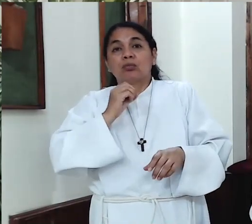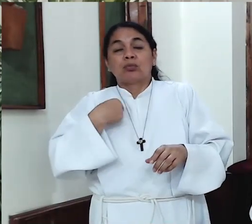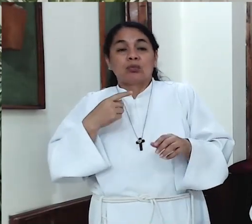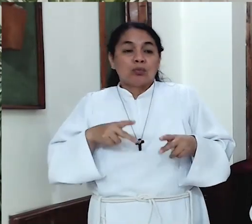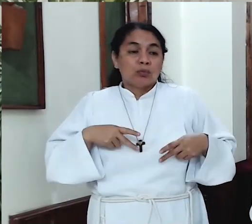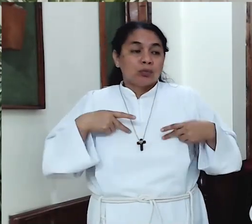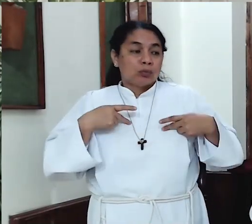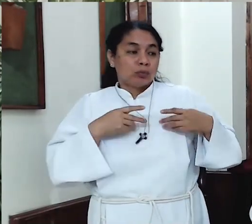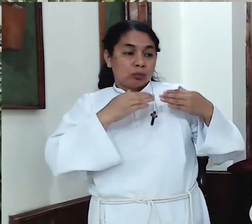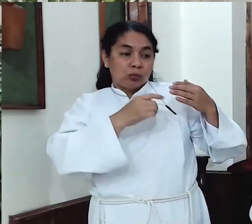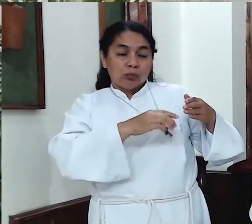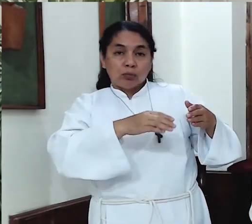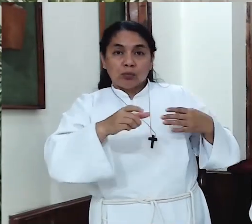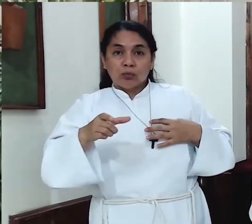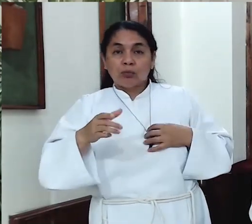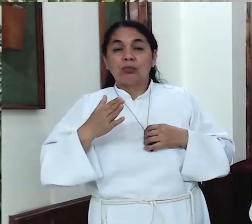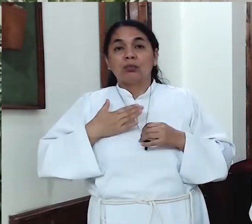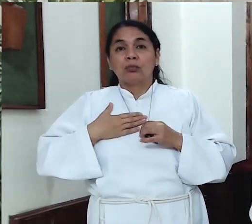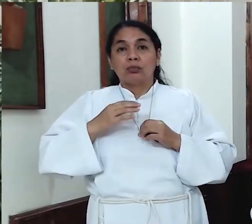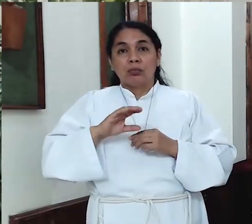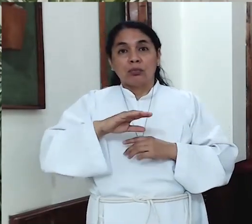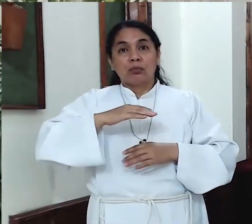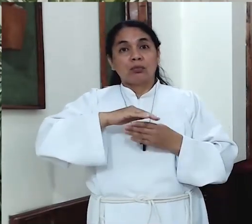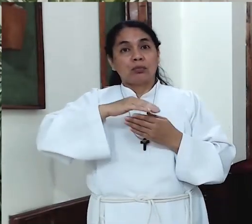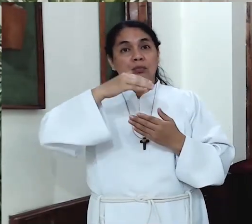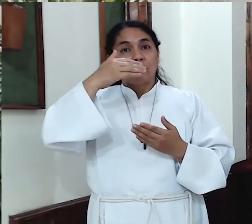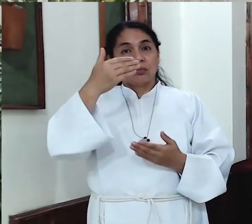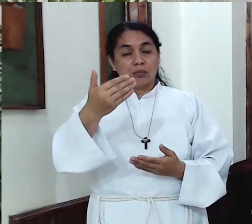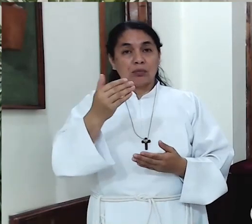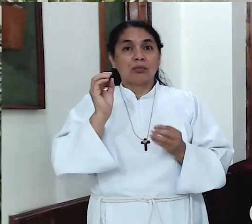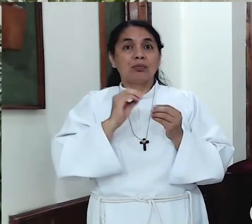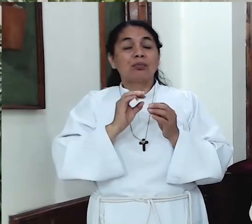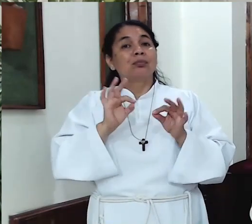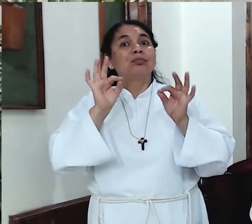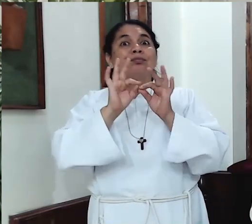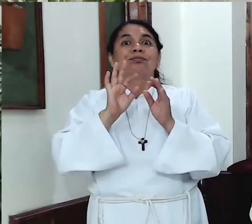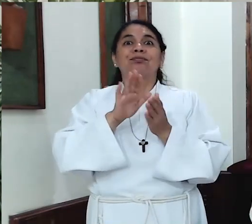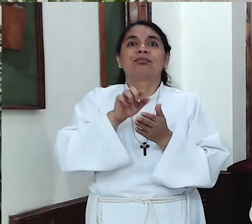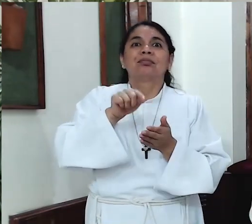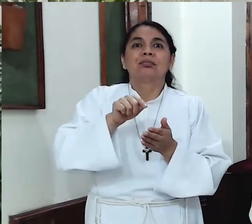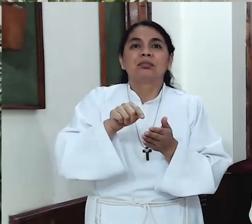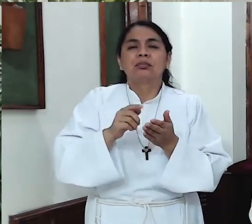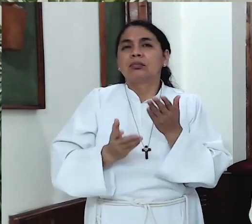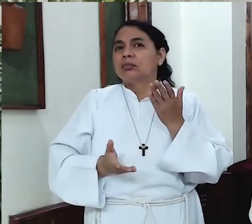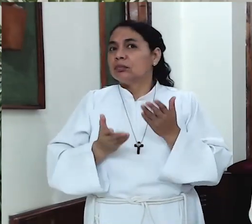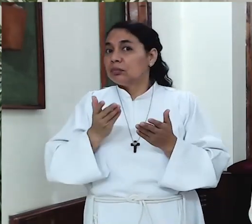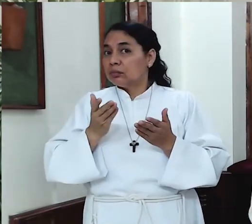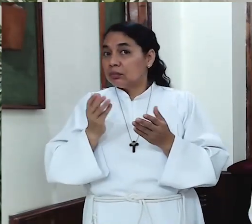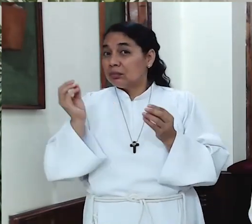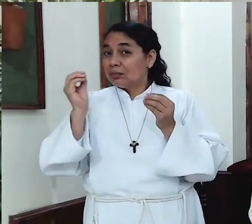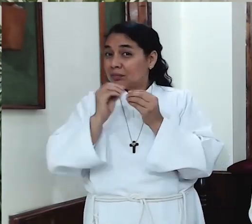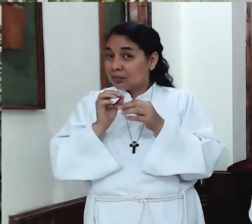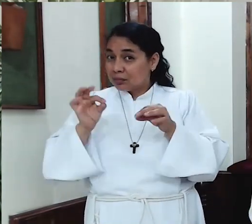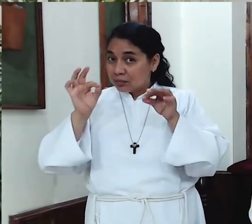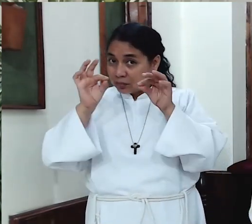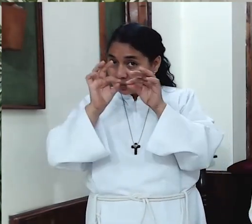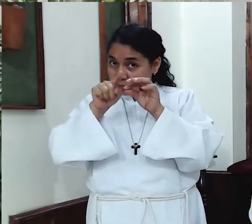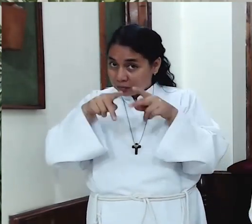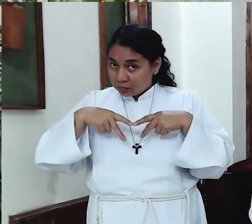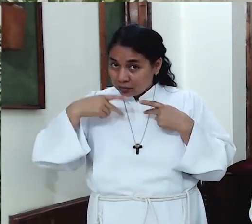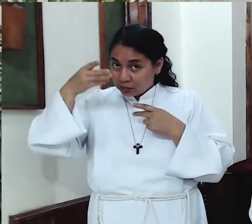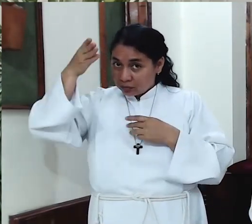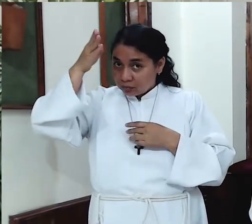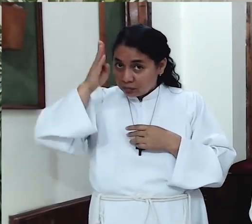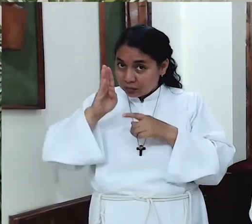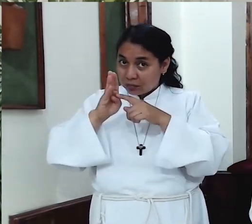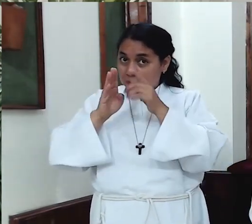vivimos. El tesoro, identificar. ¿Será tal vez Dios? Quizás sea